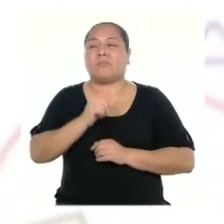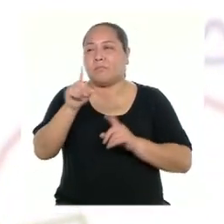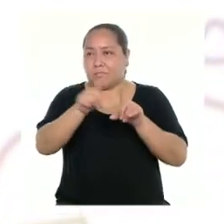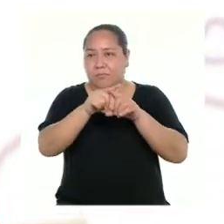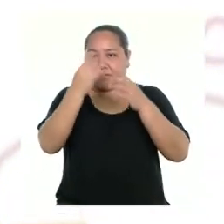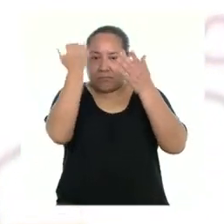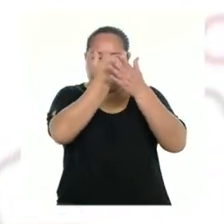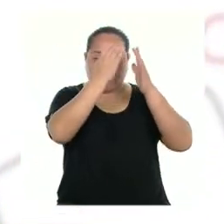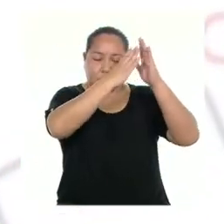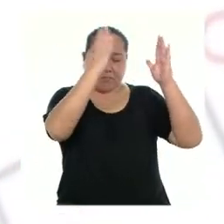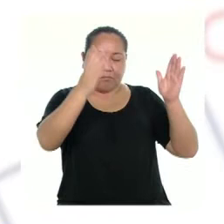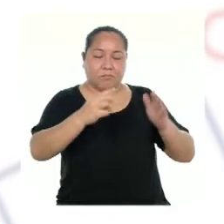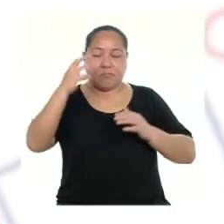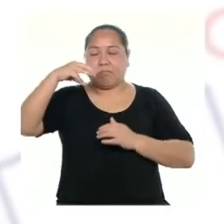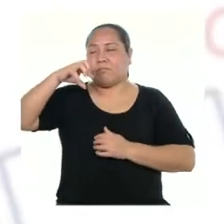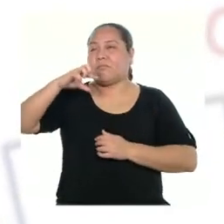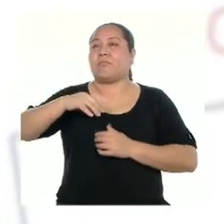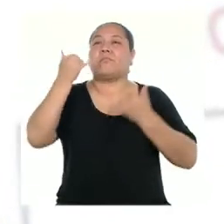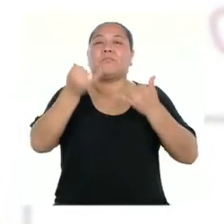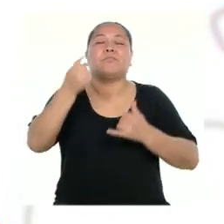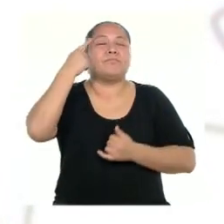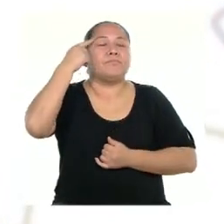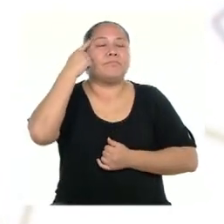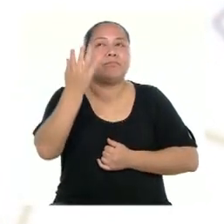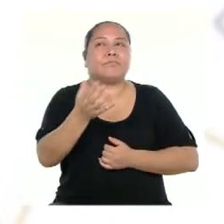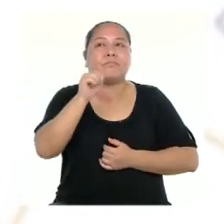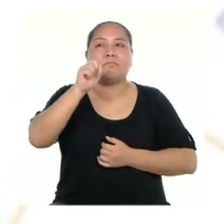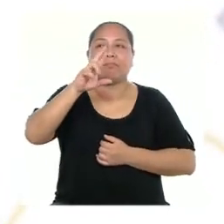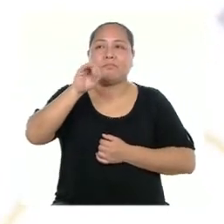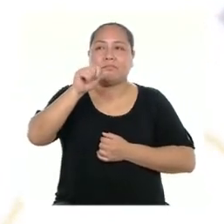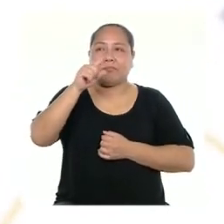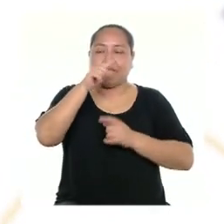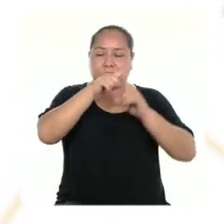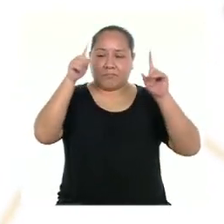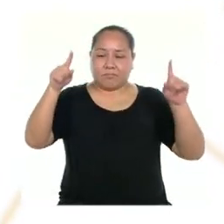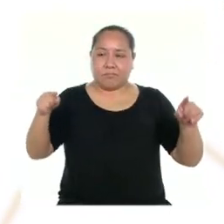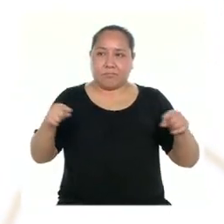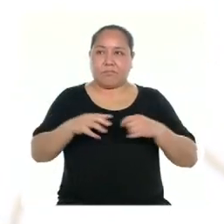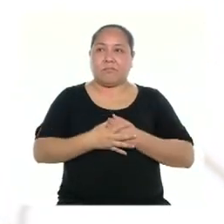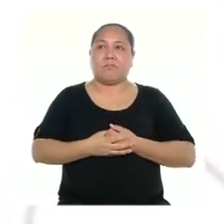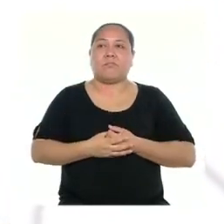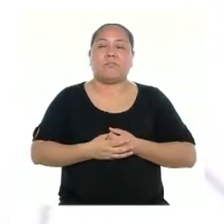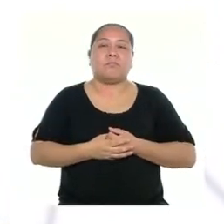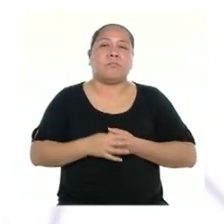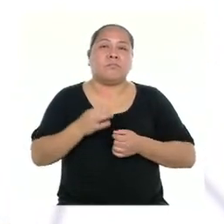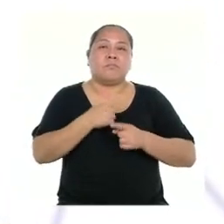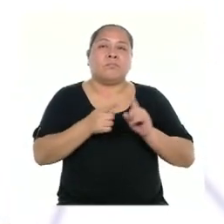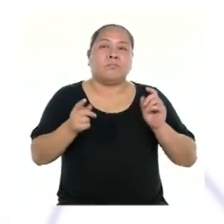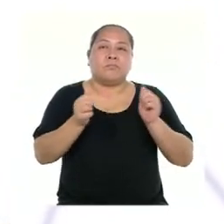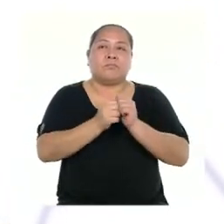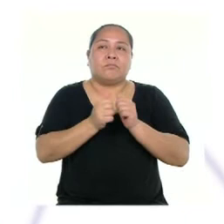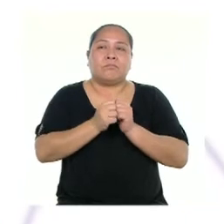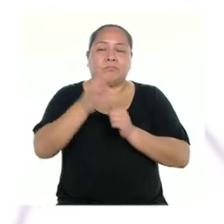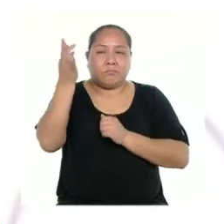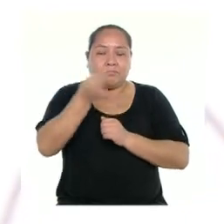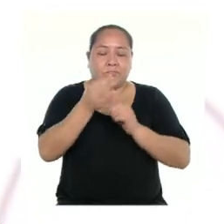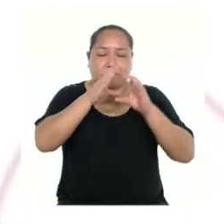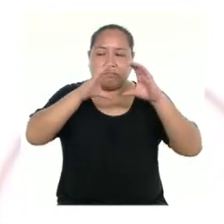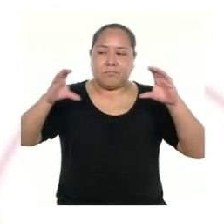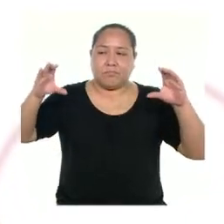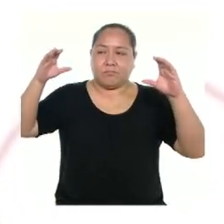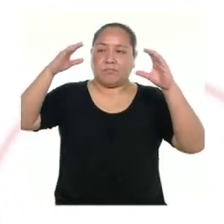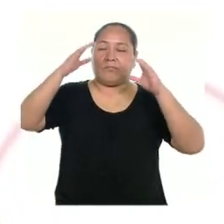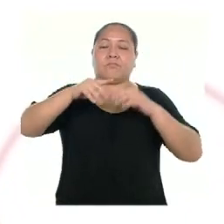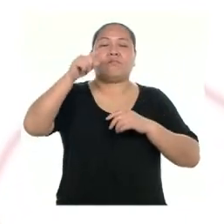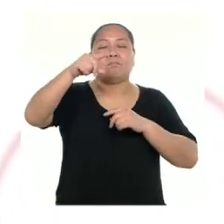mapa. Ahora calculamos el área de ese rectángulo, pero con las medidas de la realidad. Por